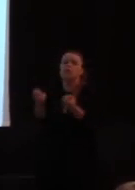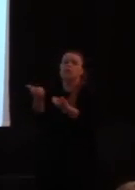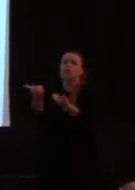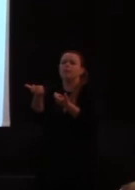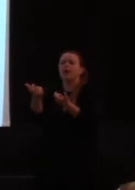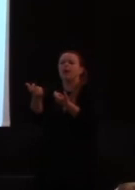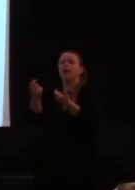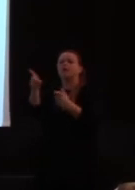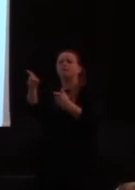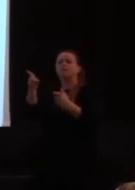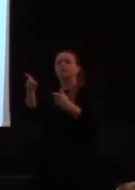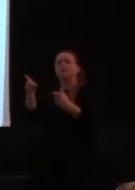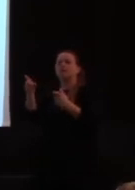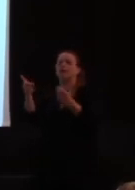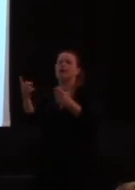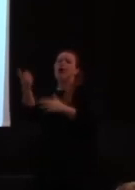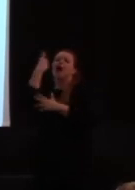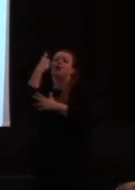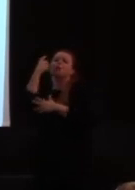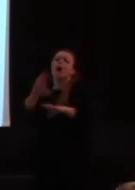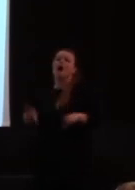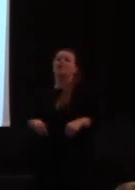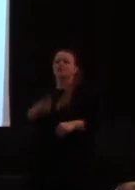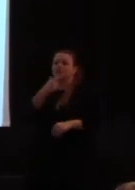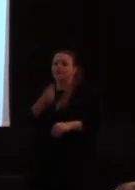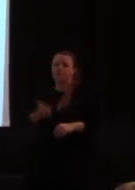el punto de vista del interlocutor, añadiendo